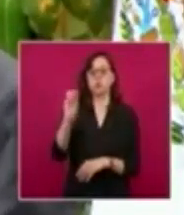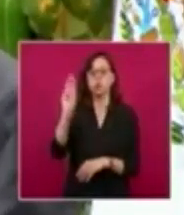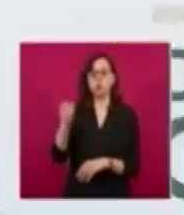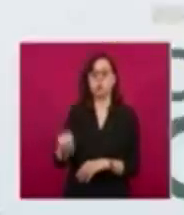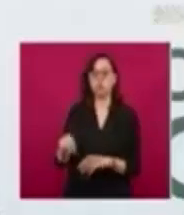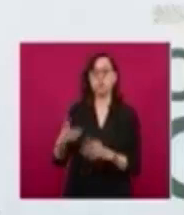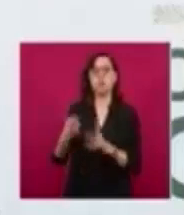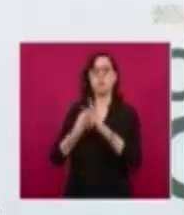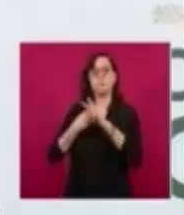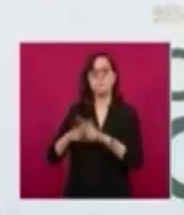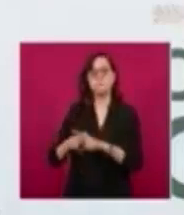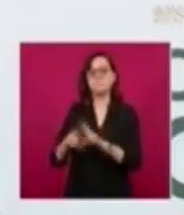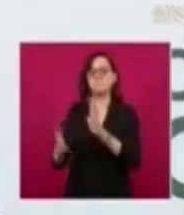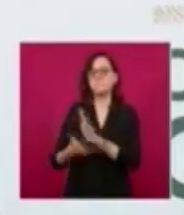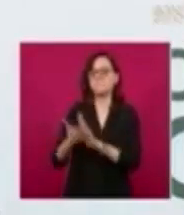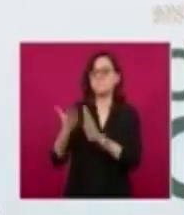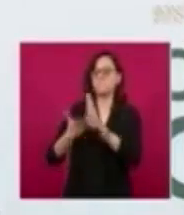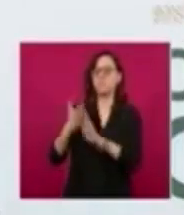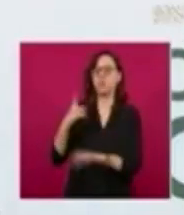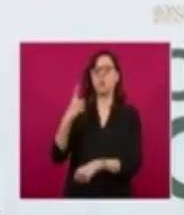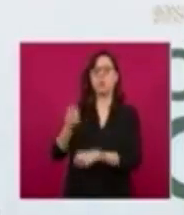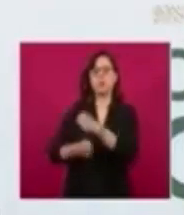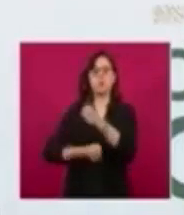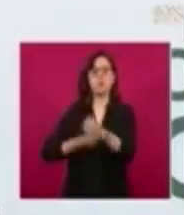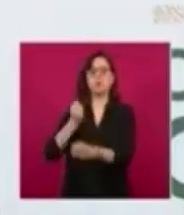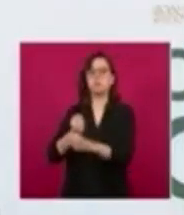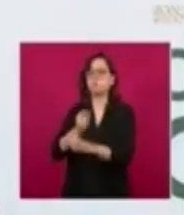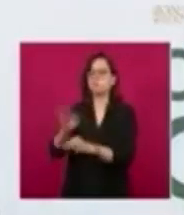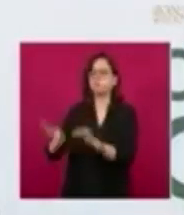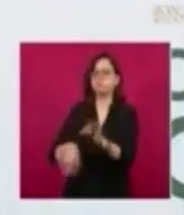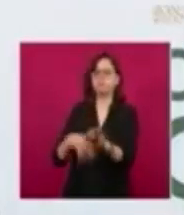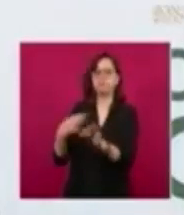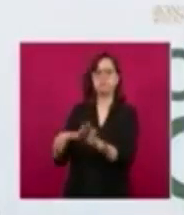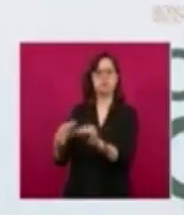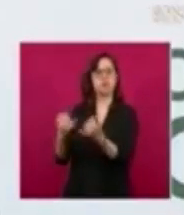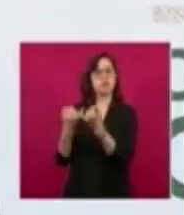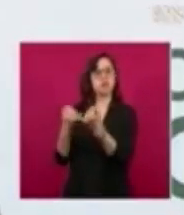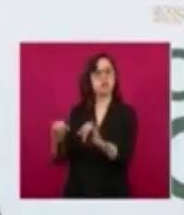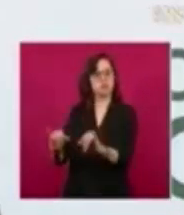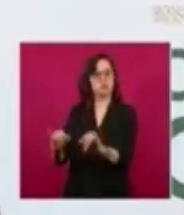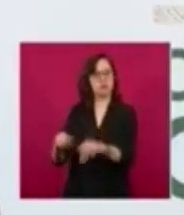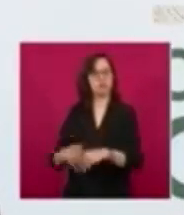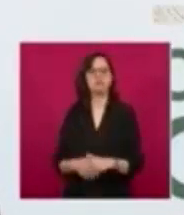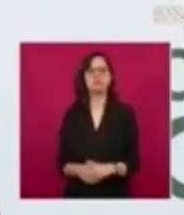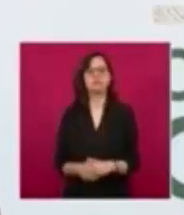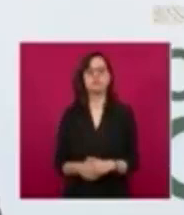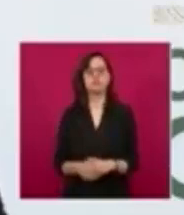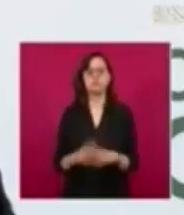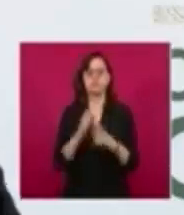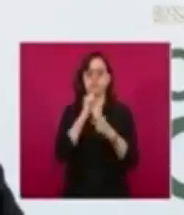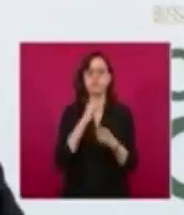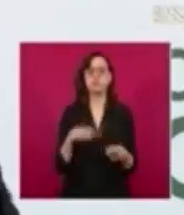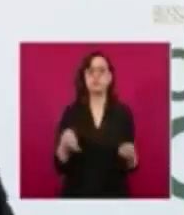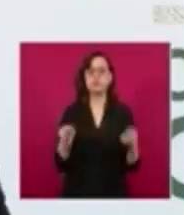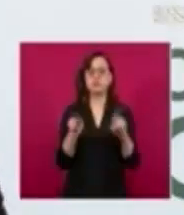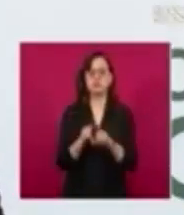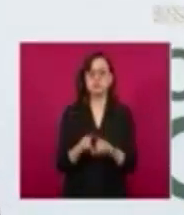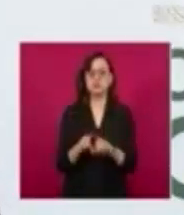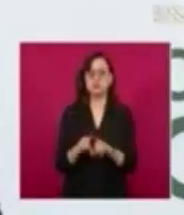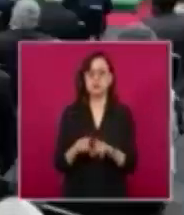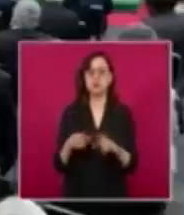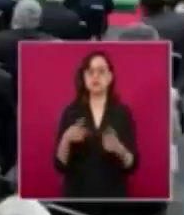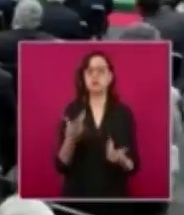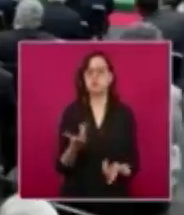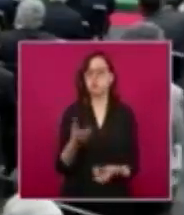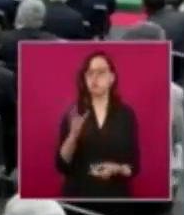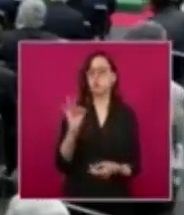particularmente triunfalista, pero sin ninguna autocrítica, sin ninguna esperanza de cambio,